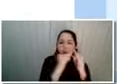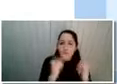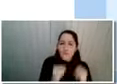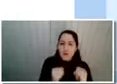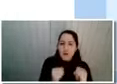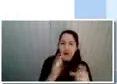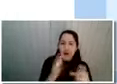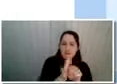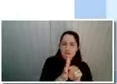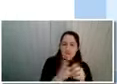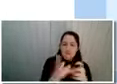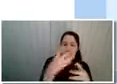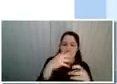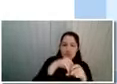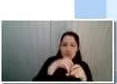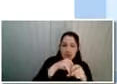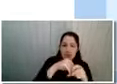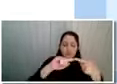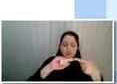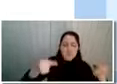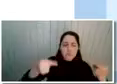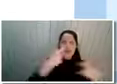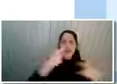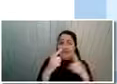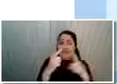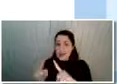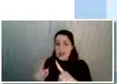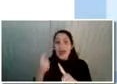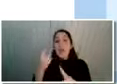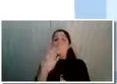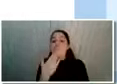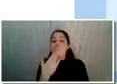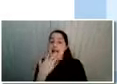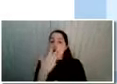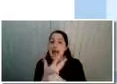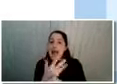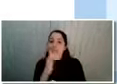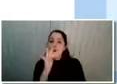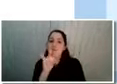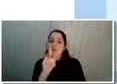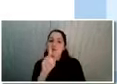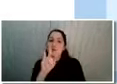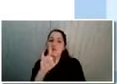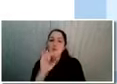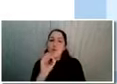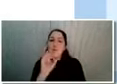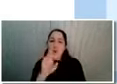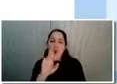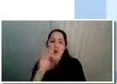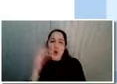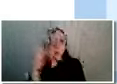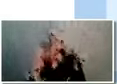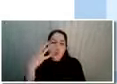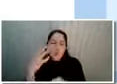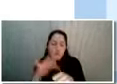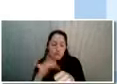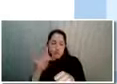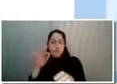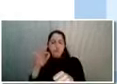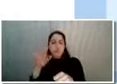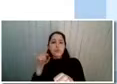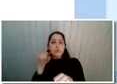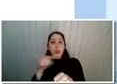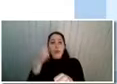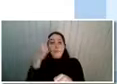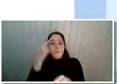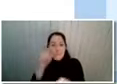está unido al fragmento genético, no es fluorescente, pero cuando se suelta, y eso ocurre en los ciclos de PCR,